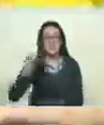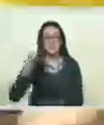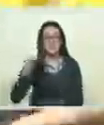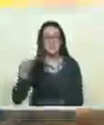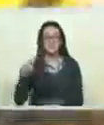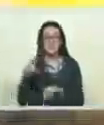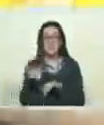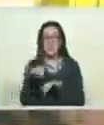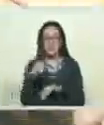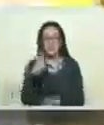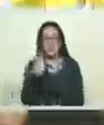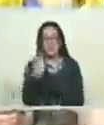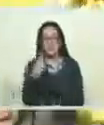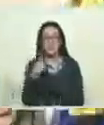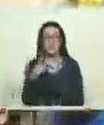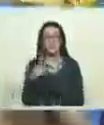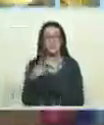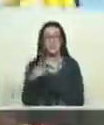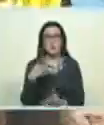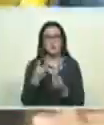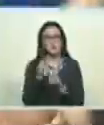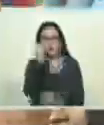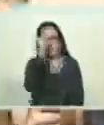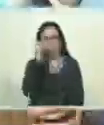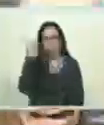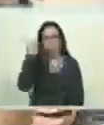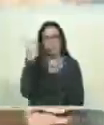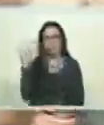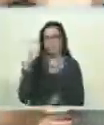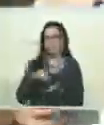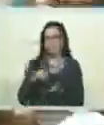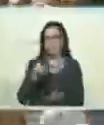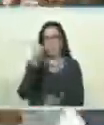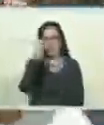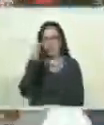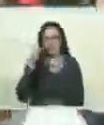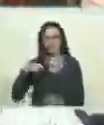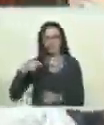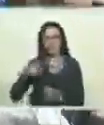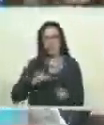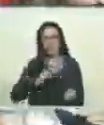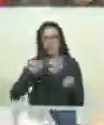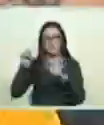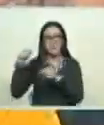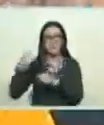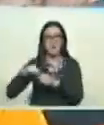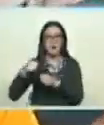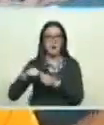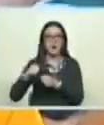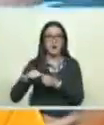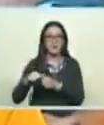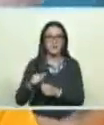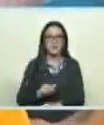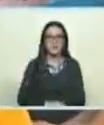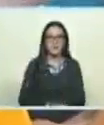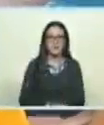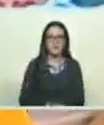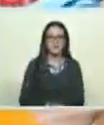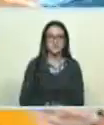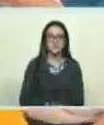Estaba en la marcha. Yo lo vi en la marcha con Diosdado. Diosdado no llegó aquí. Creo que iba para Maracaibo, Diosdado. Para Zulia.